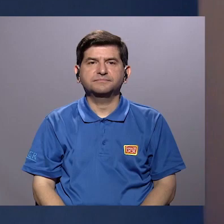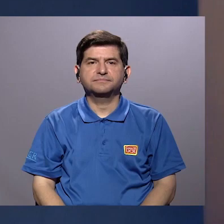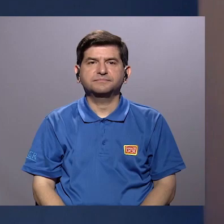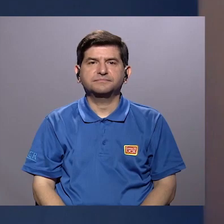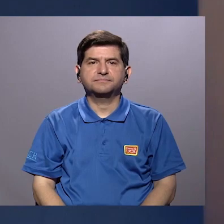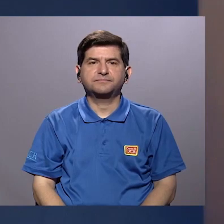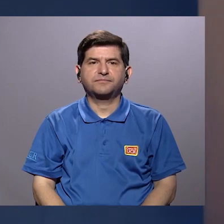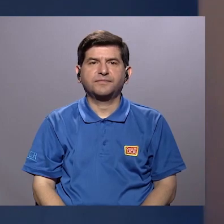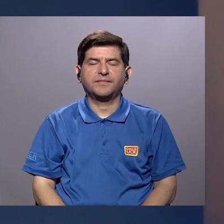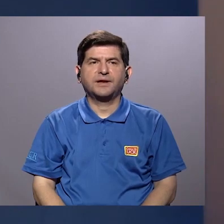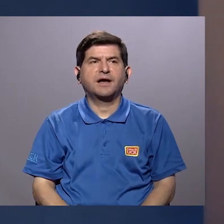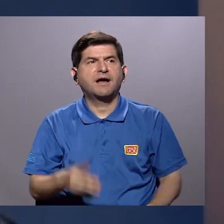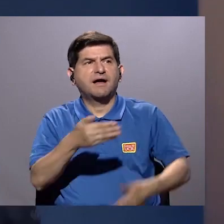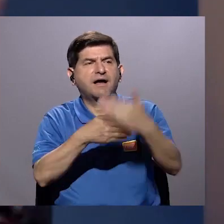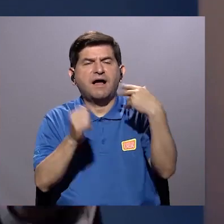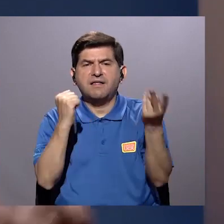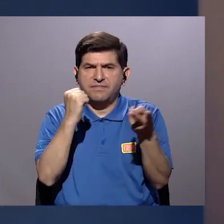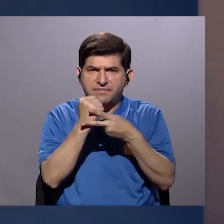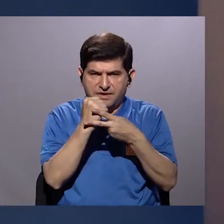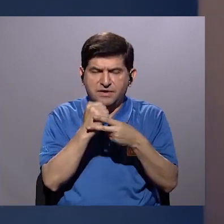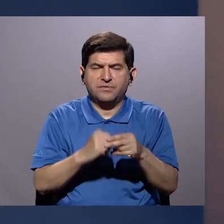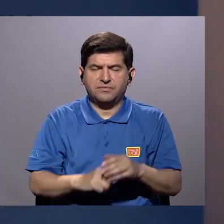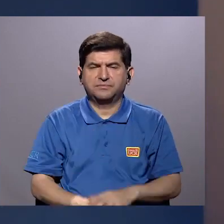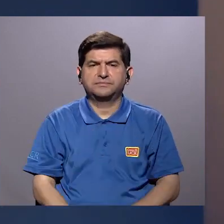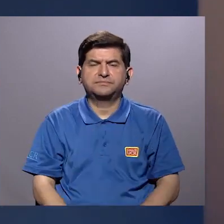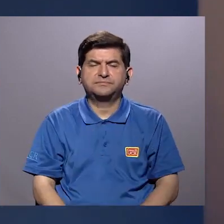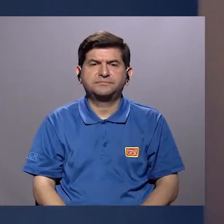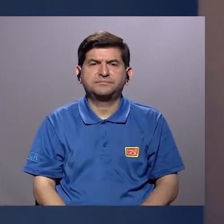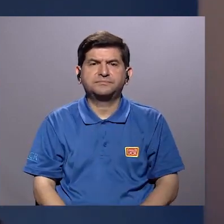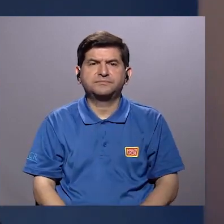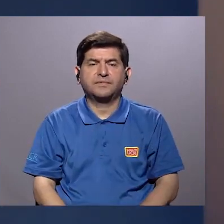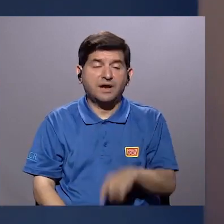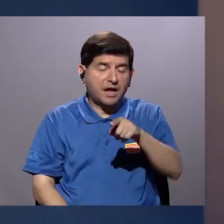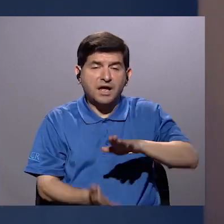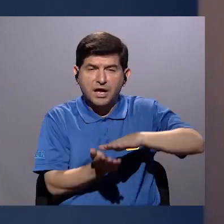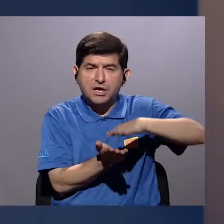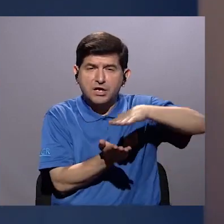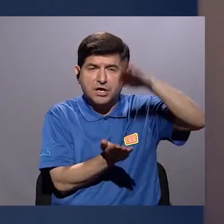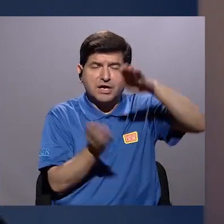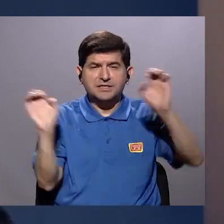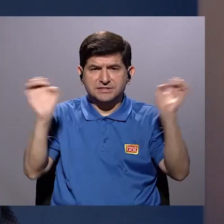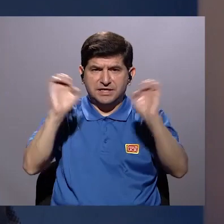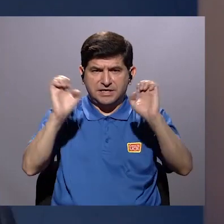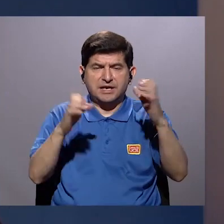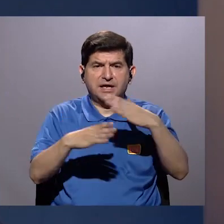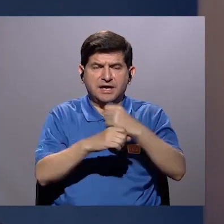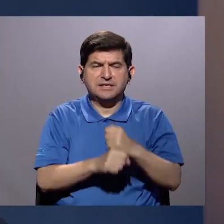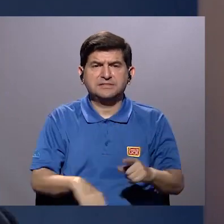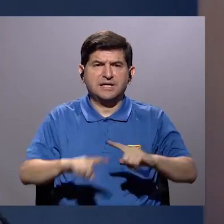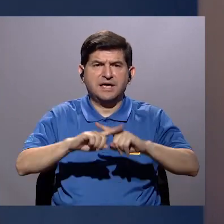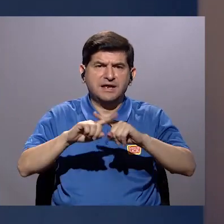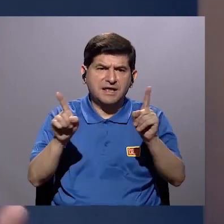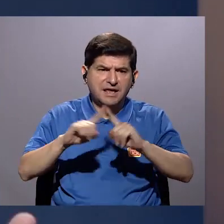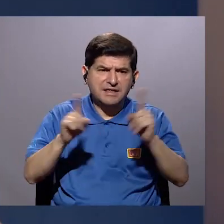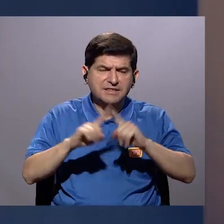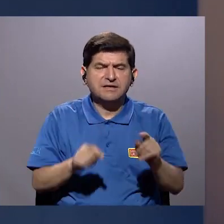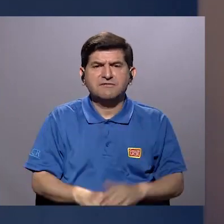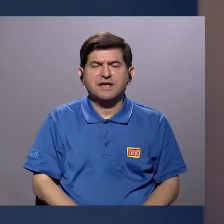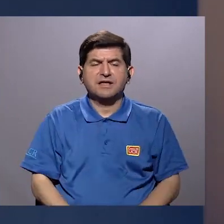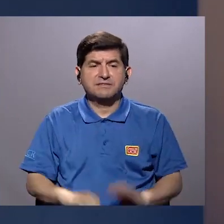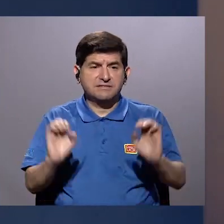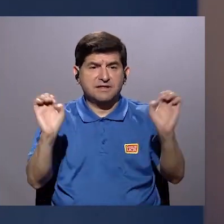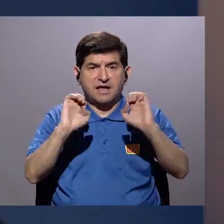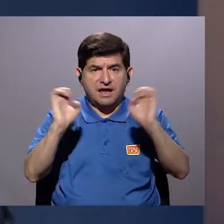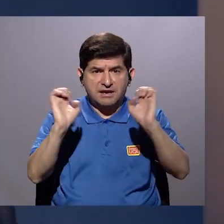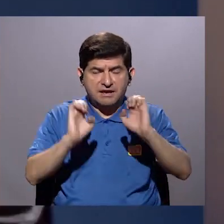En ocasiones anteriores, bueno, en el pasado, ese almacenamiento de energía se hacía en otros recursos